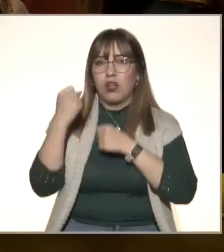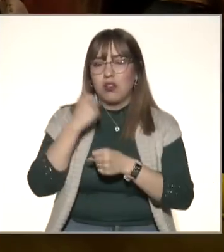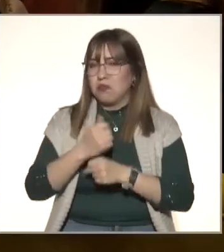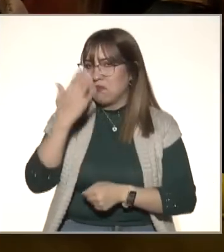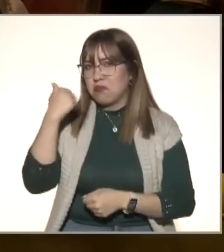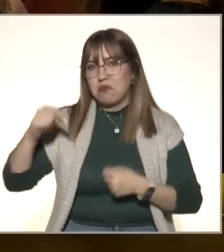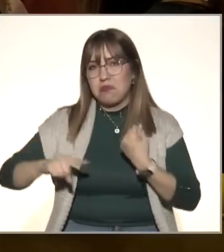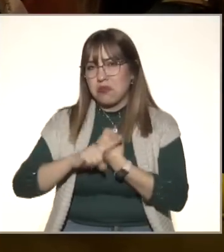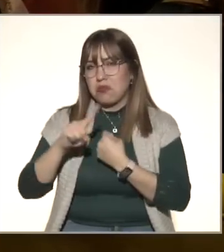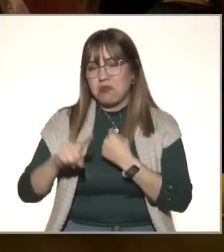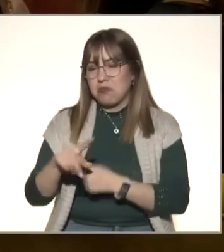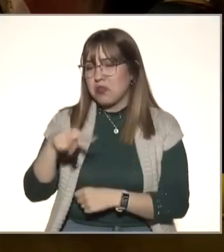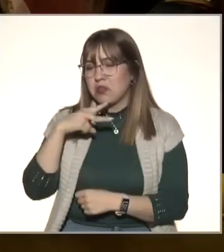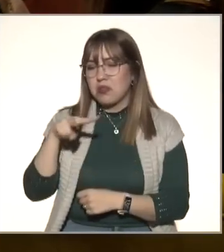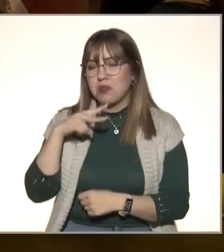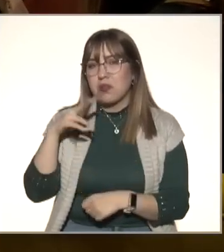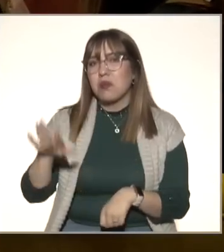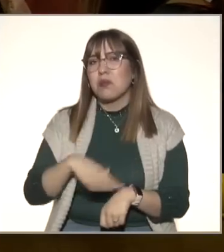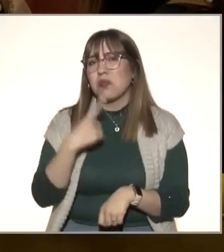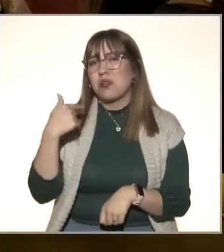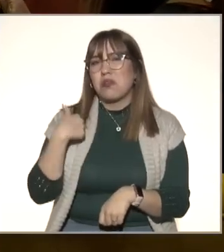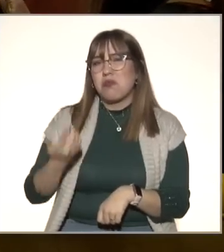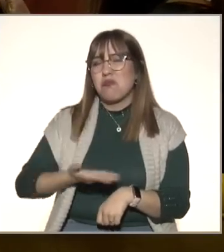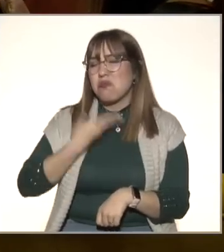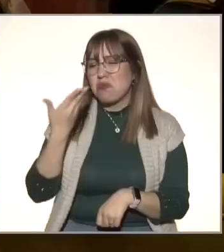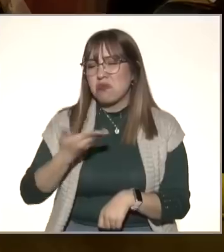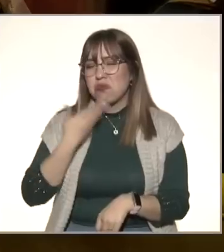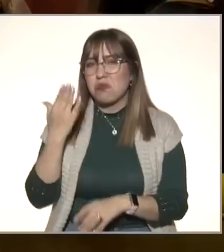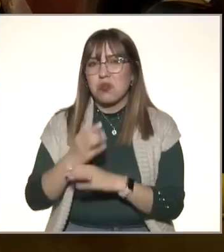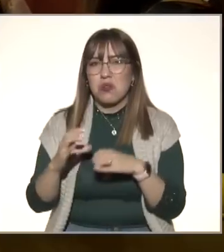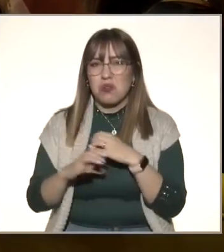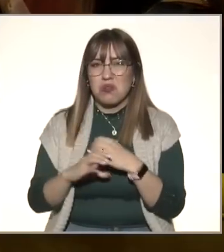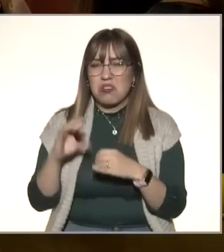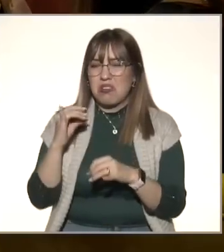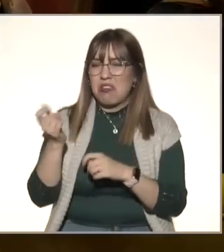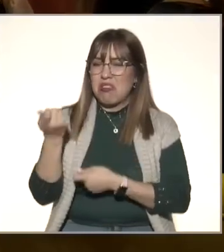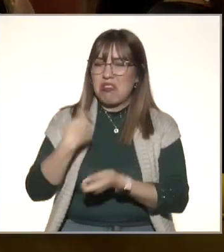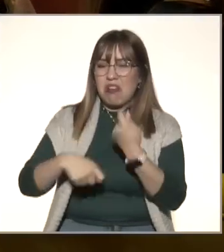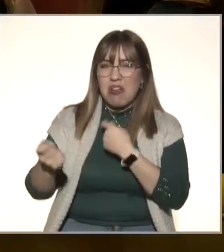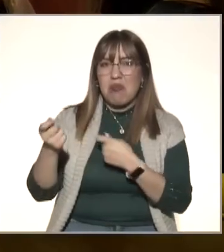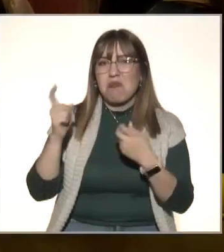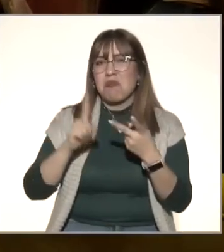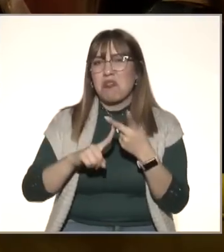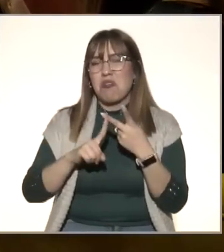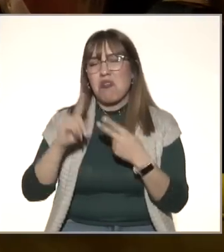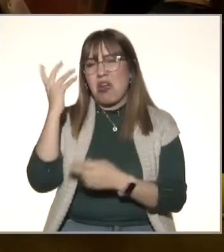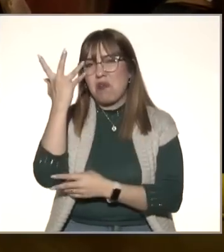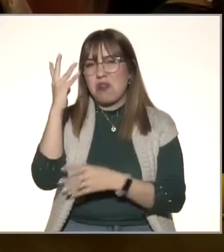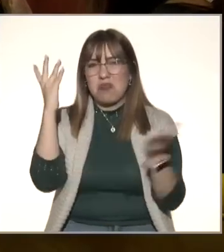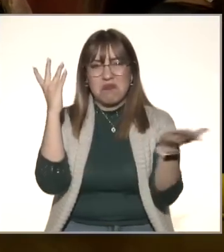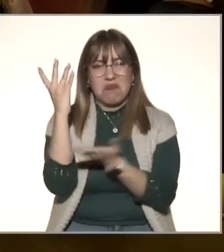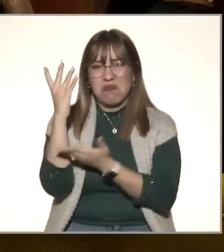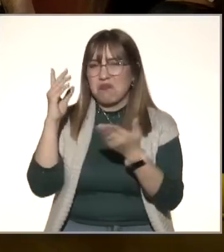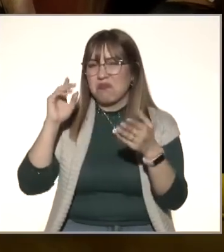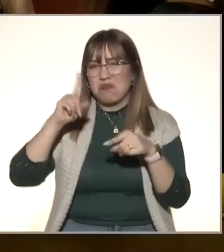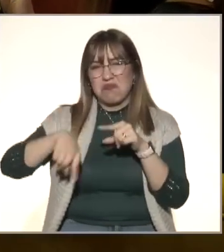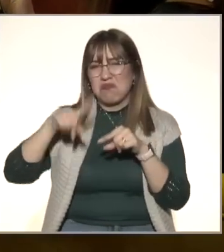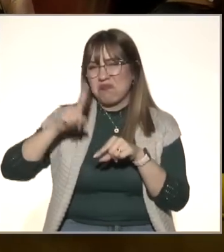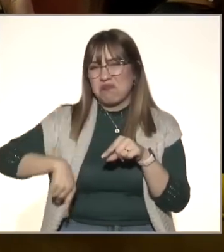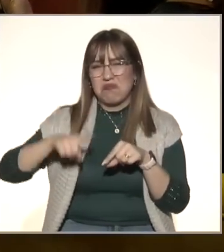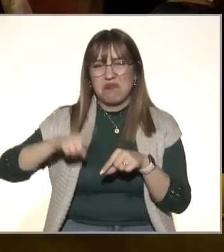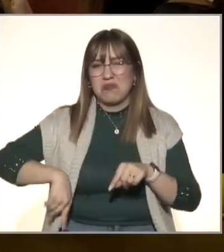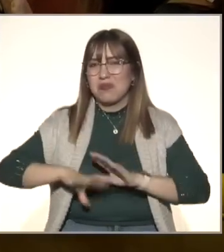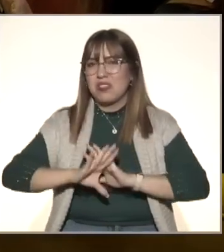estas fiestas porque he dejado los malos hábitos consumistas de intercambio, cortar árboles, pleitos neuróticos, etc. Ya no